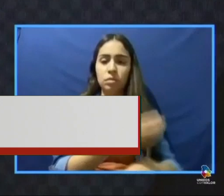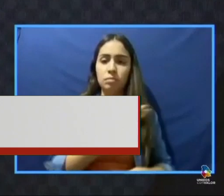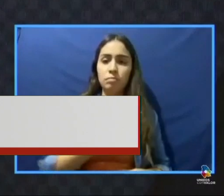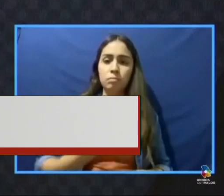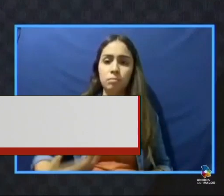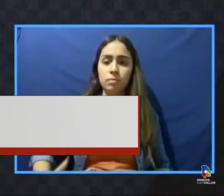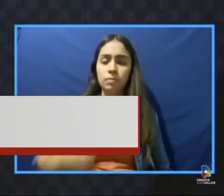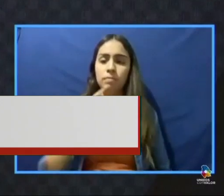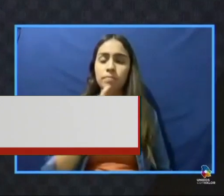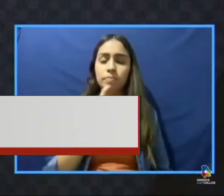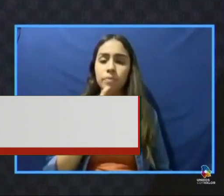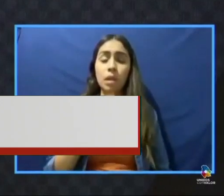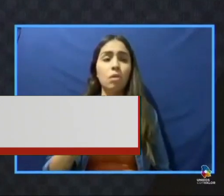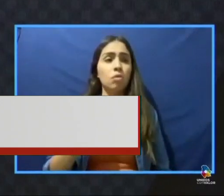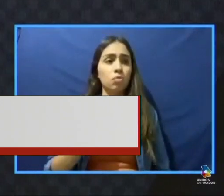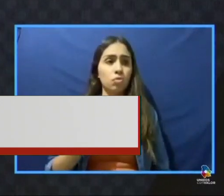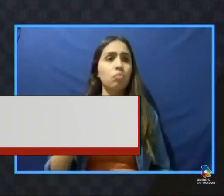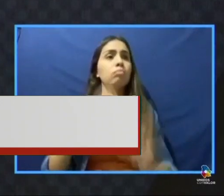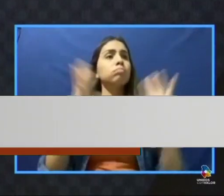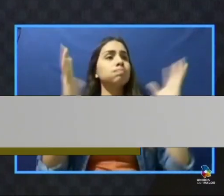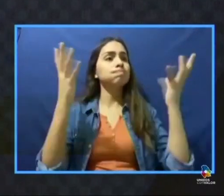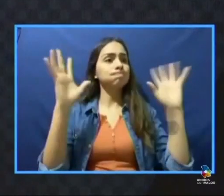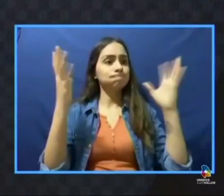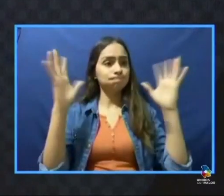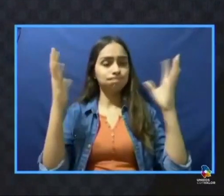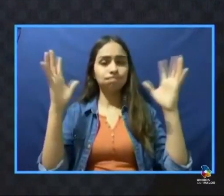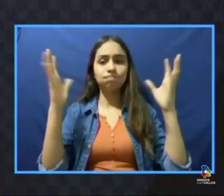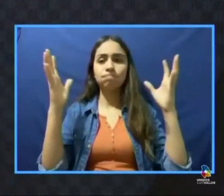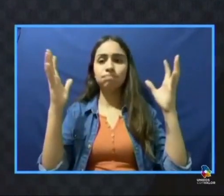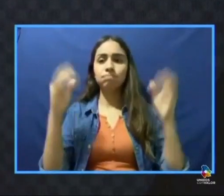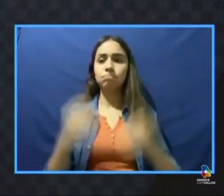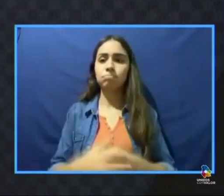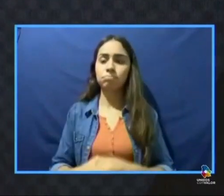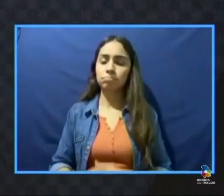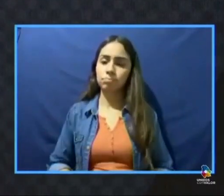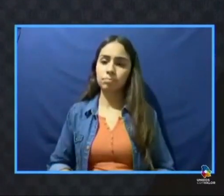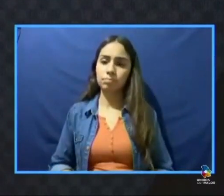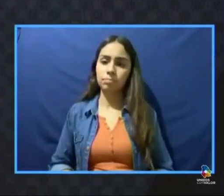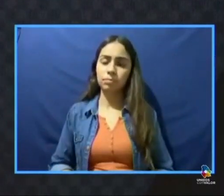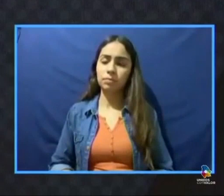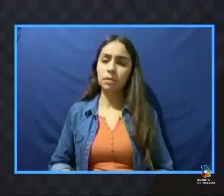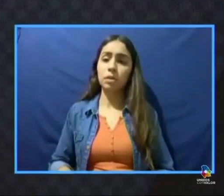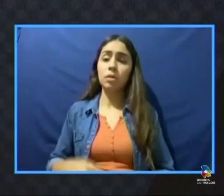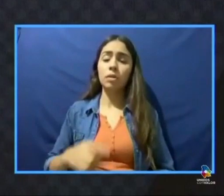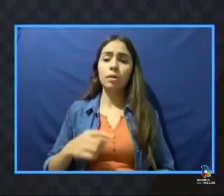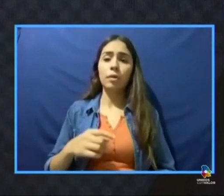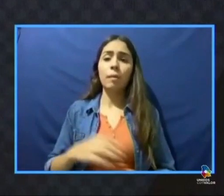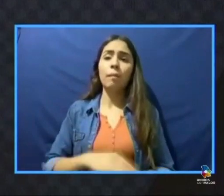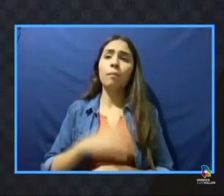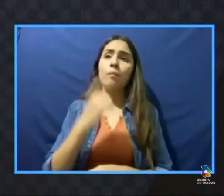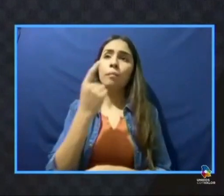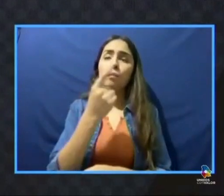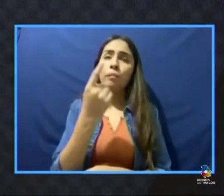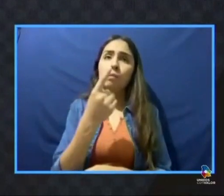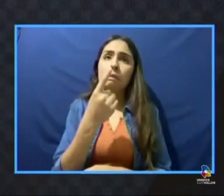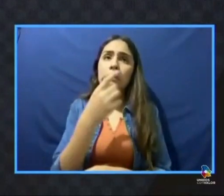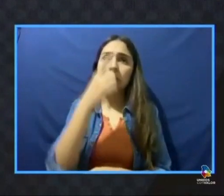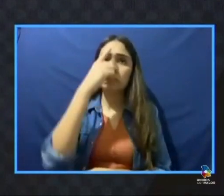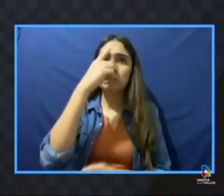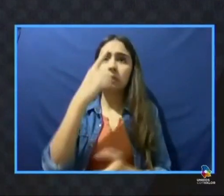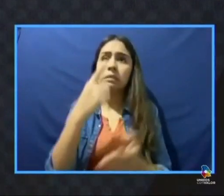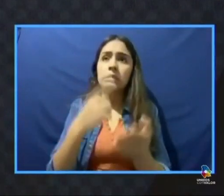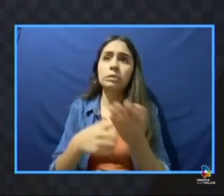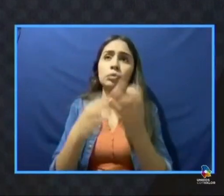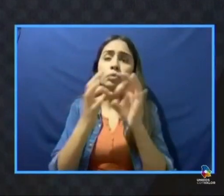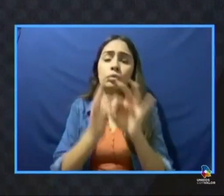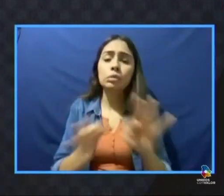celebro. Yo creo que es muy importante que nuestro